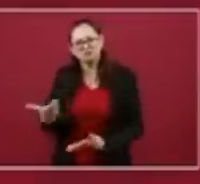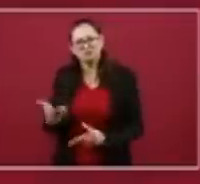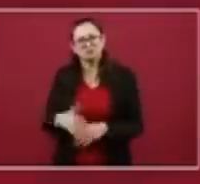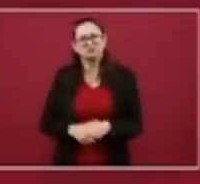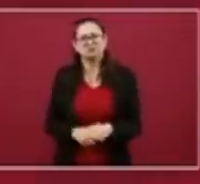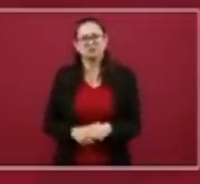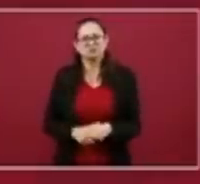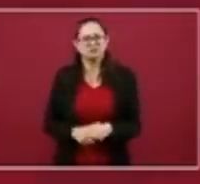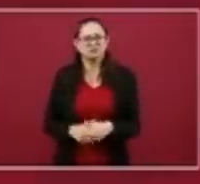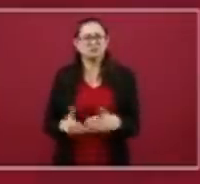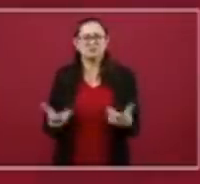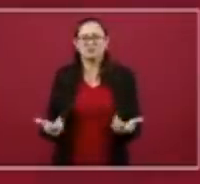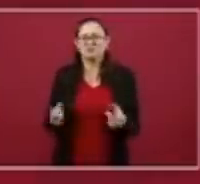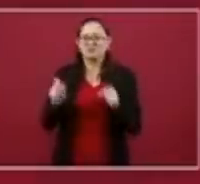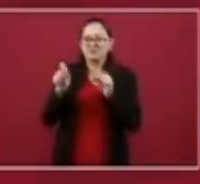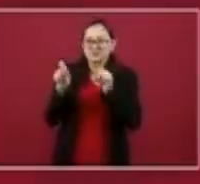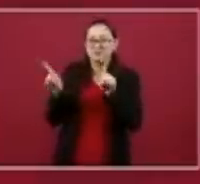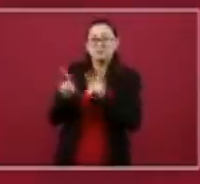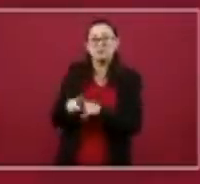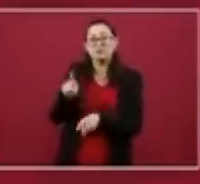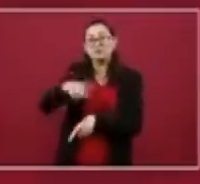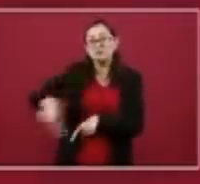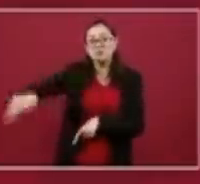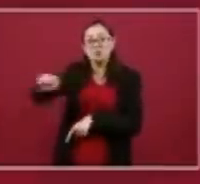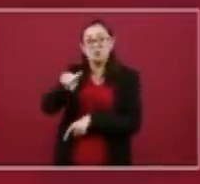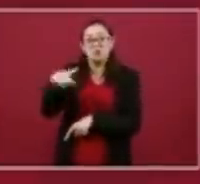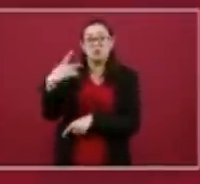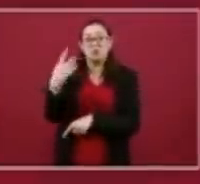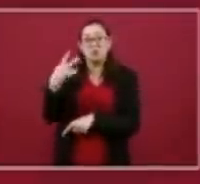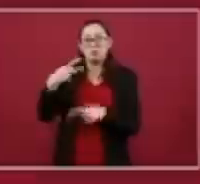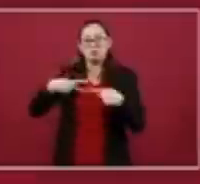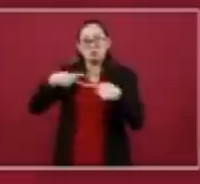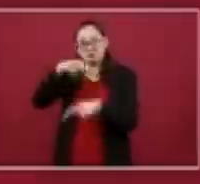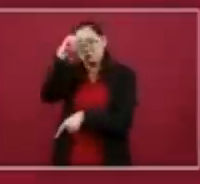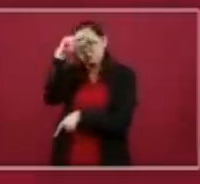les diría yo que hasta en la intelectualidad.